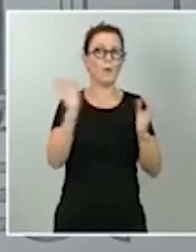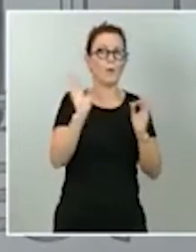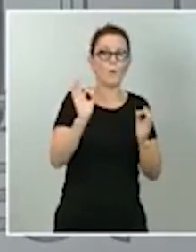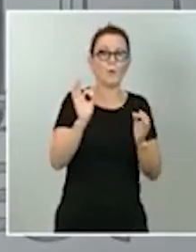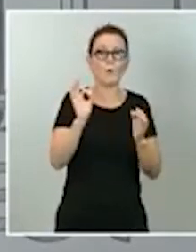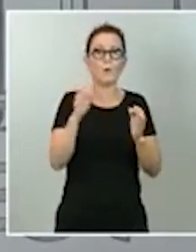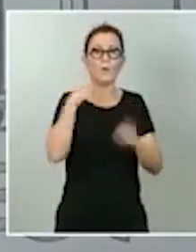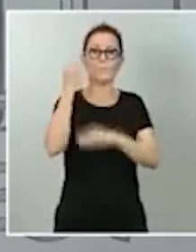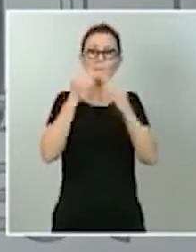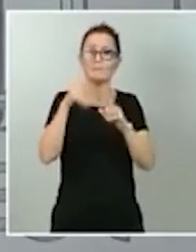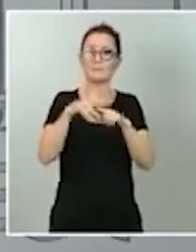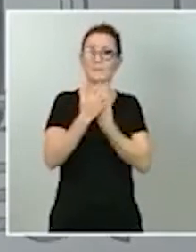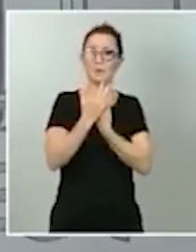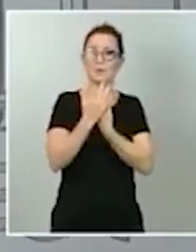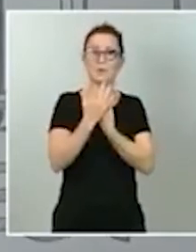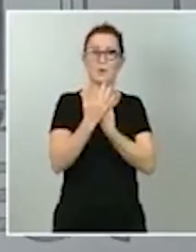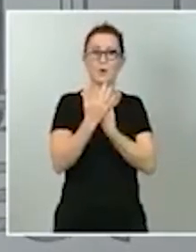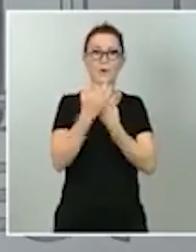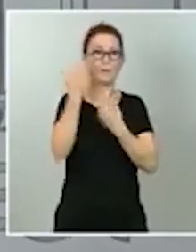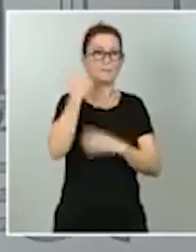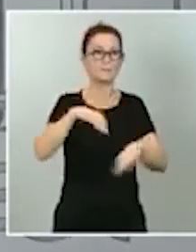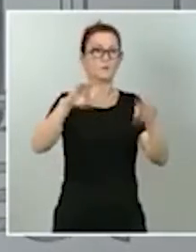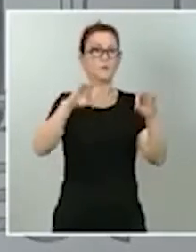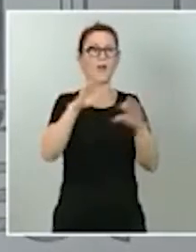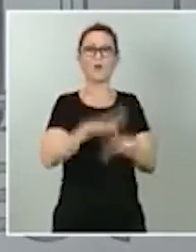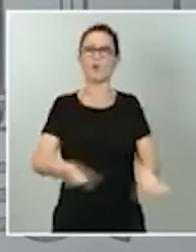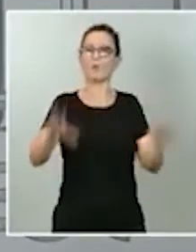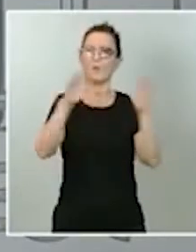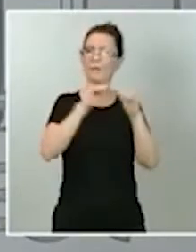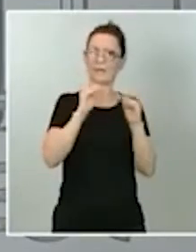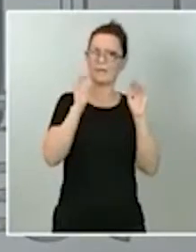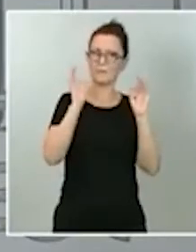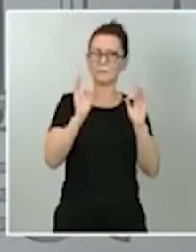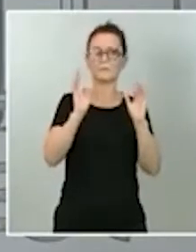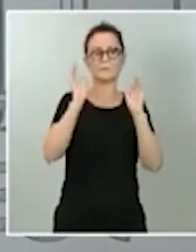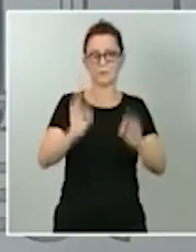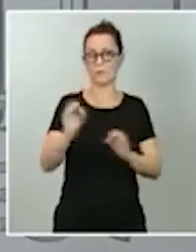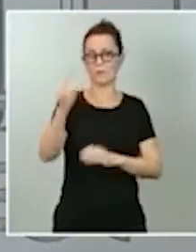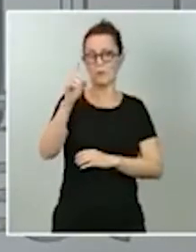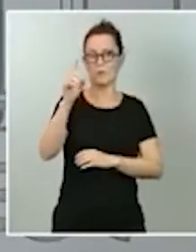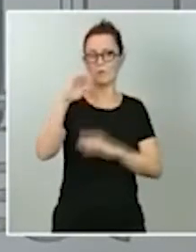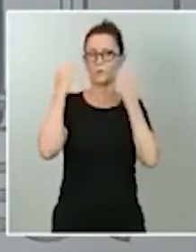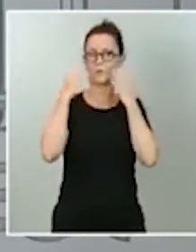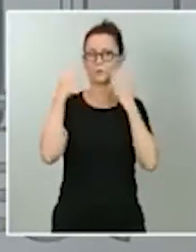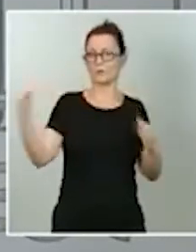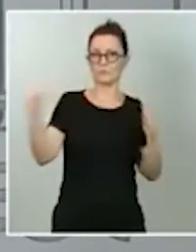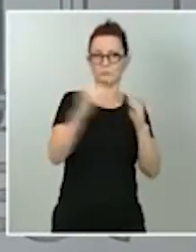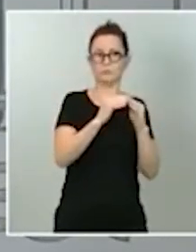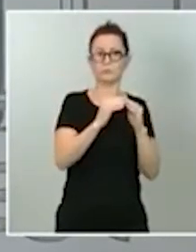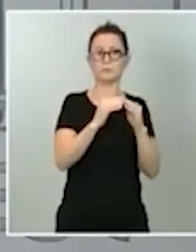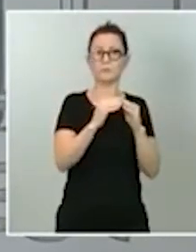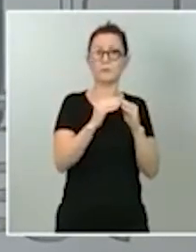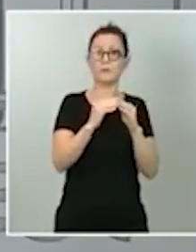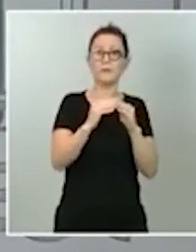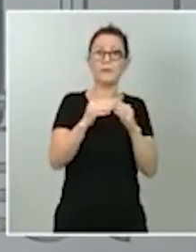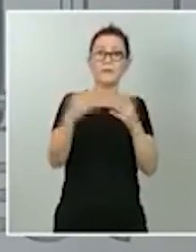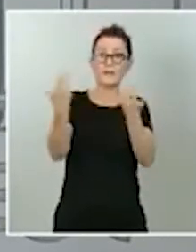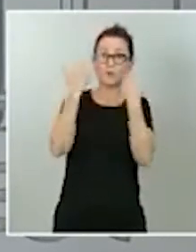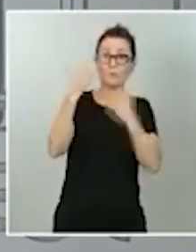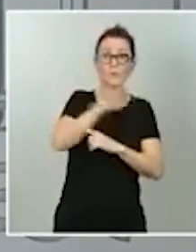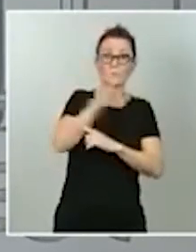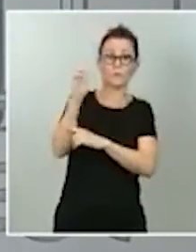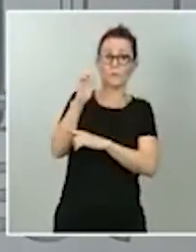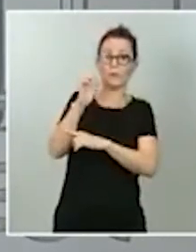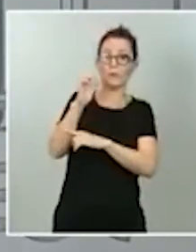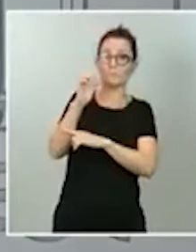situación excepcional por tanto nuestra línea es seguir esta recomendación europea y dotar a las administraciones de